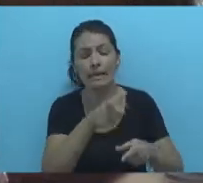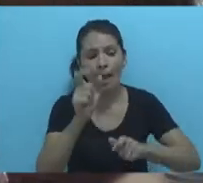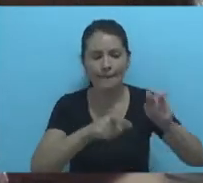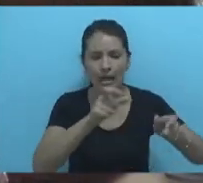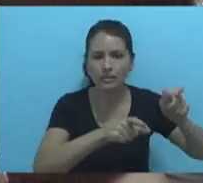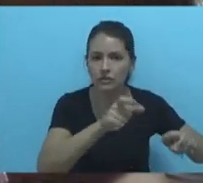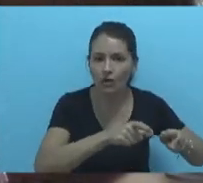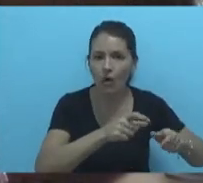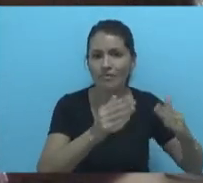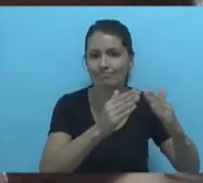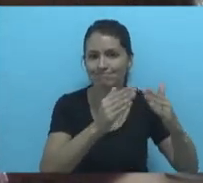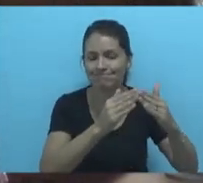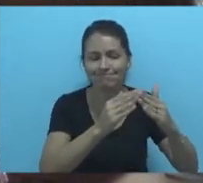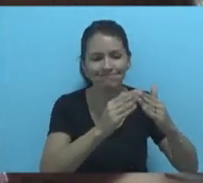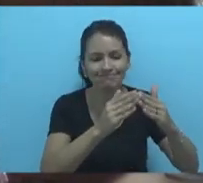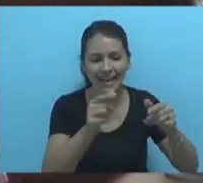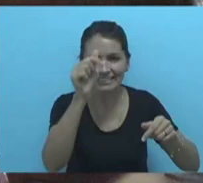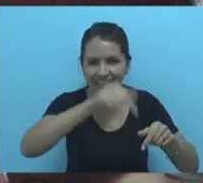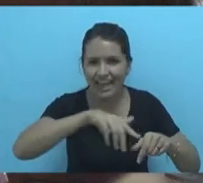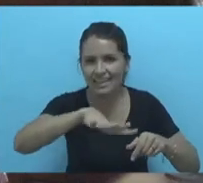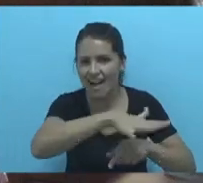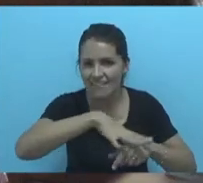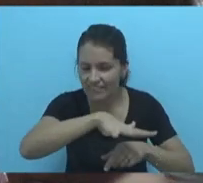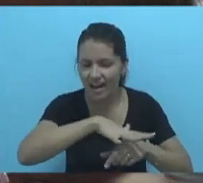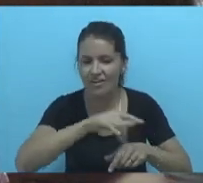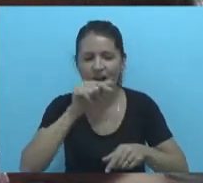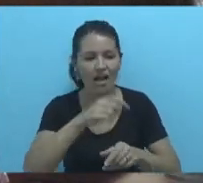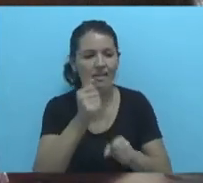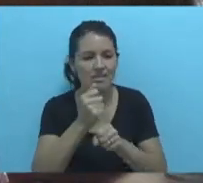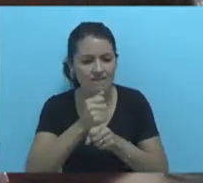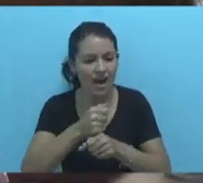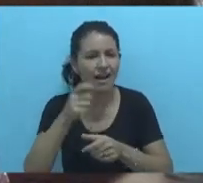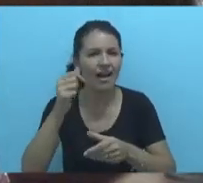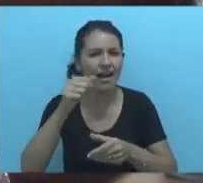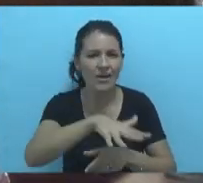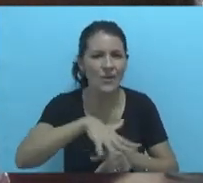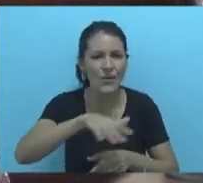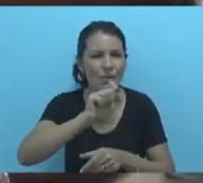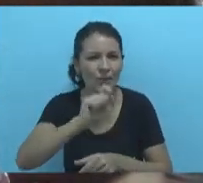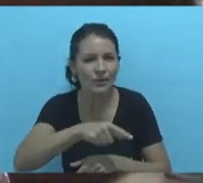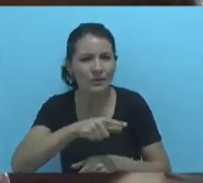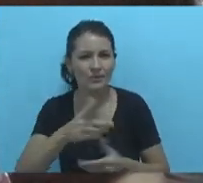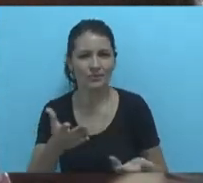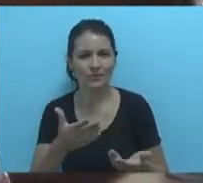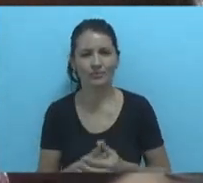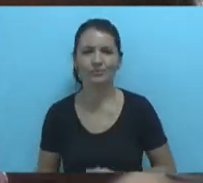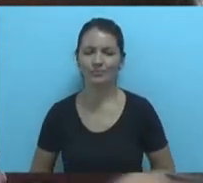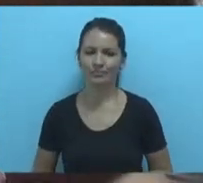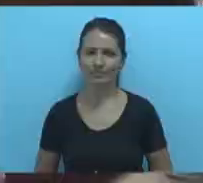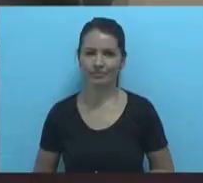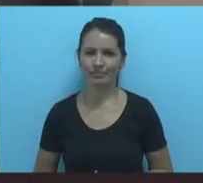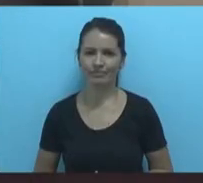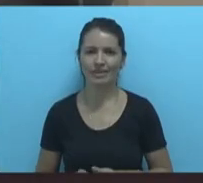poder avanzar en el desarrollo de otras políticas tan necesarias como esta. Gracias, presidente. Gracias, diputada. Tiene la palabra